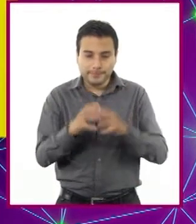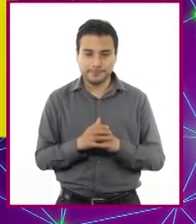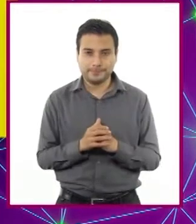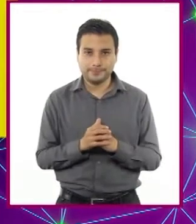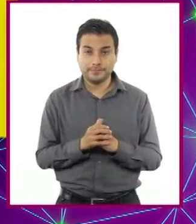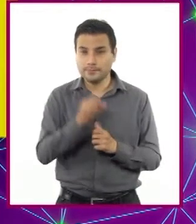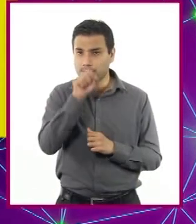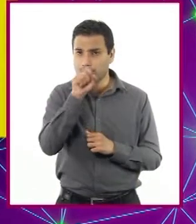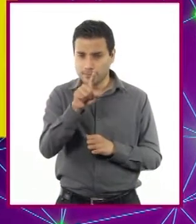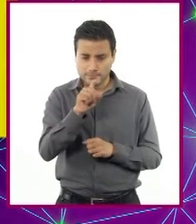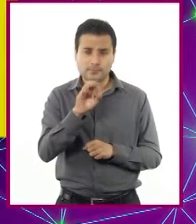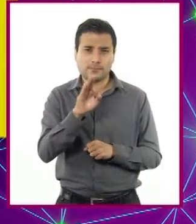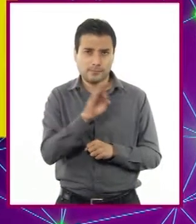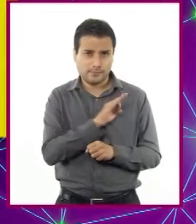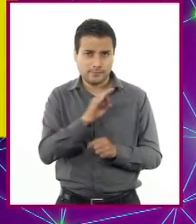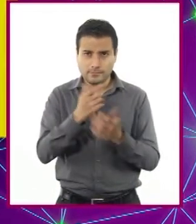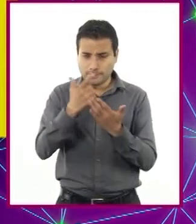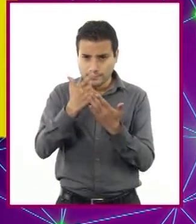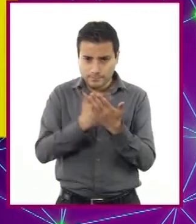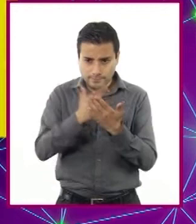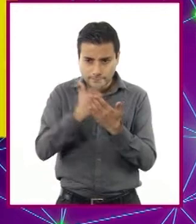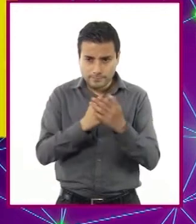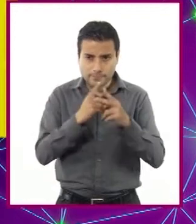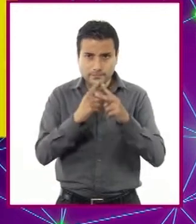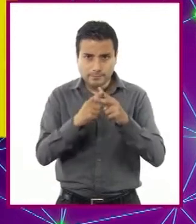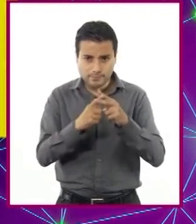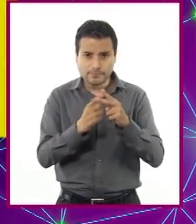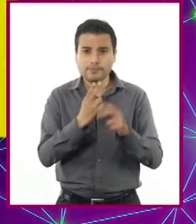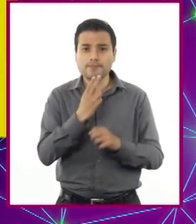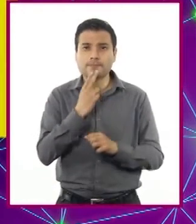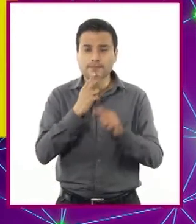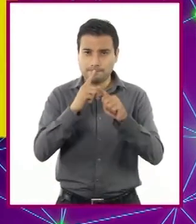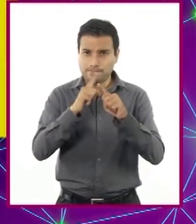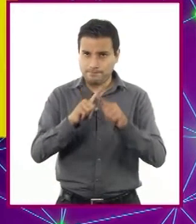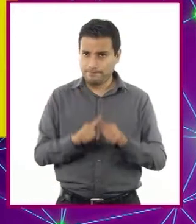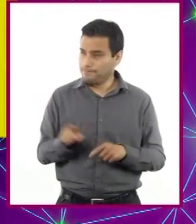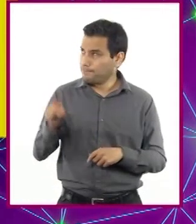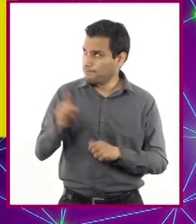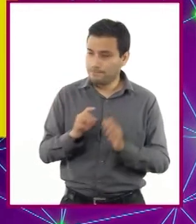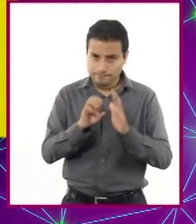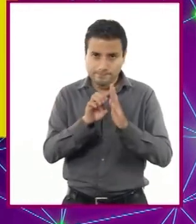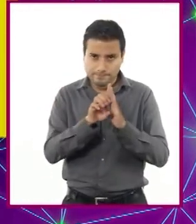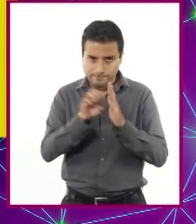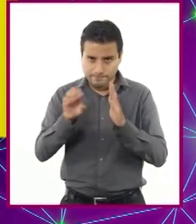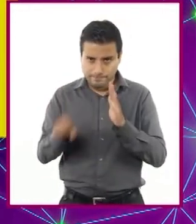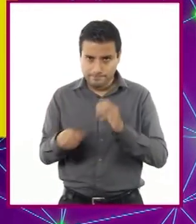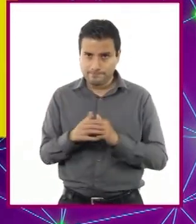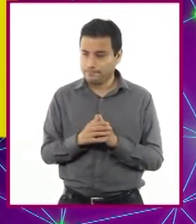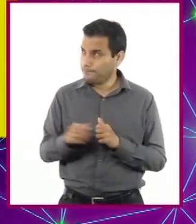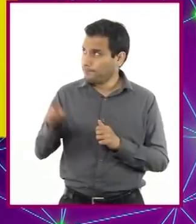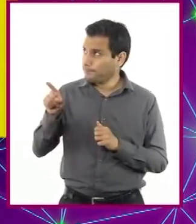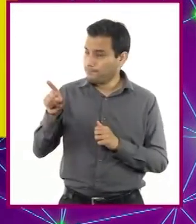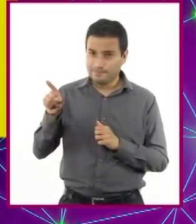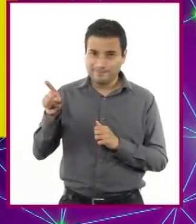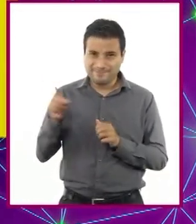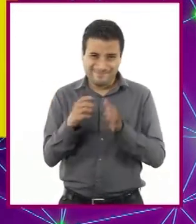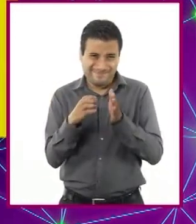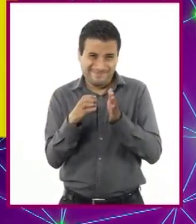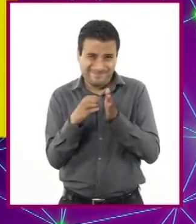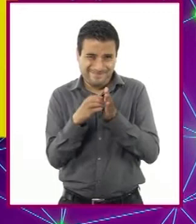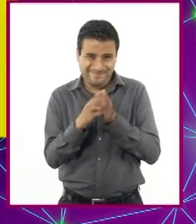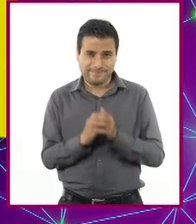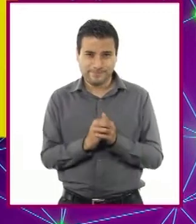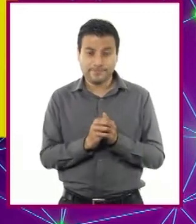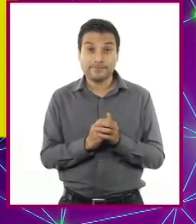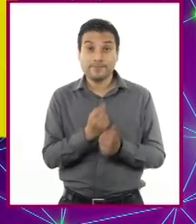puede medir a partir de los múltiplos y submúltiplos. Por ejemplo, este cubo que vemos en pantalla mide